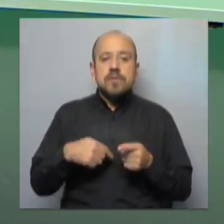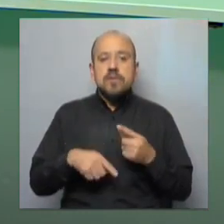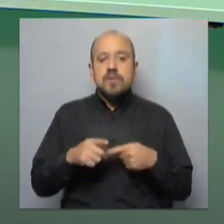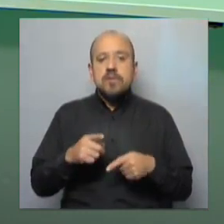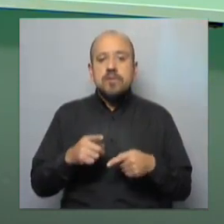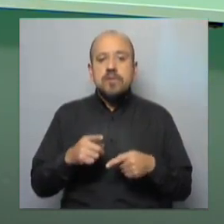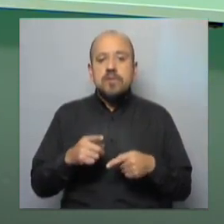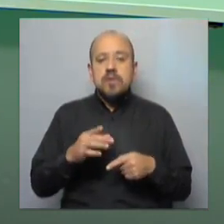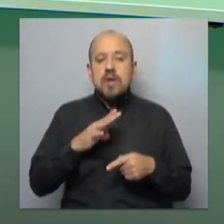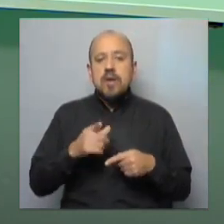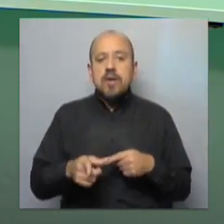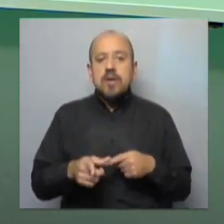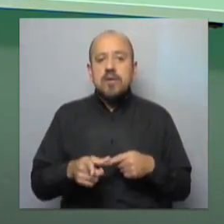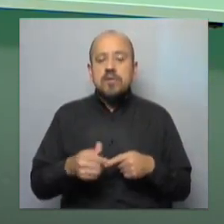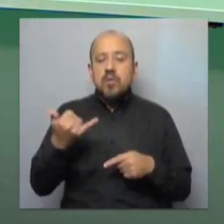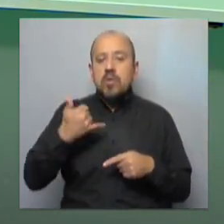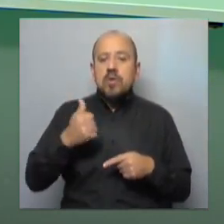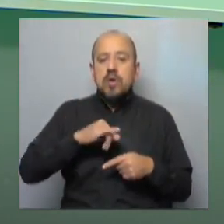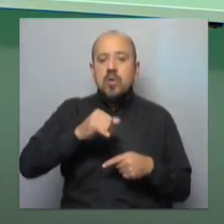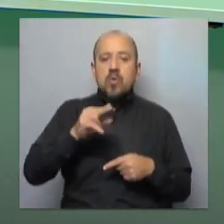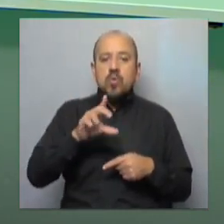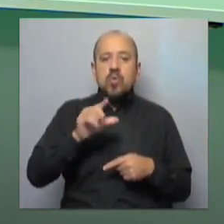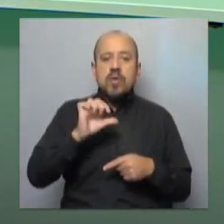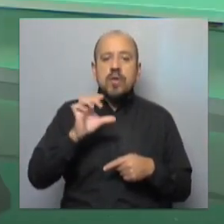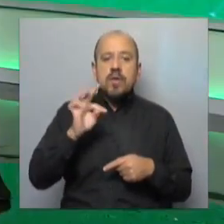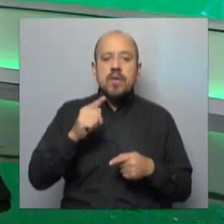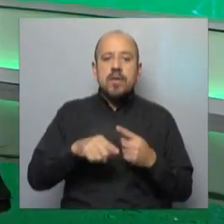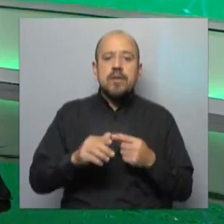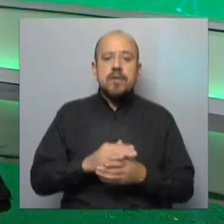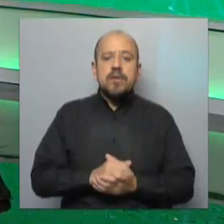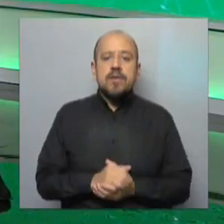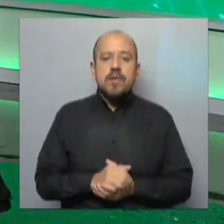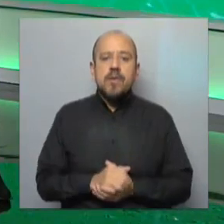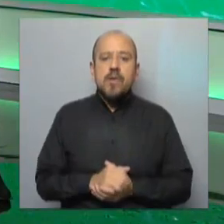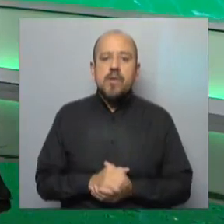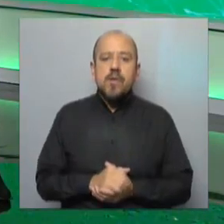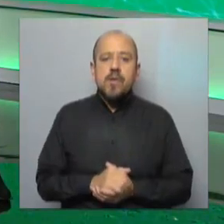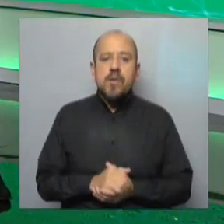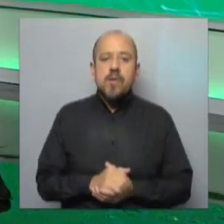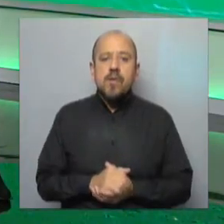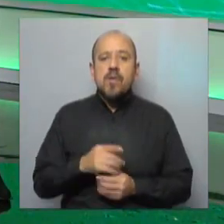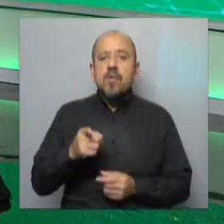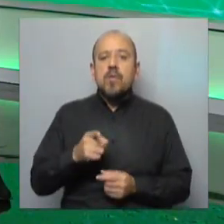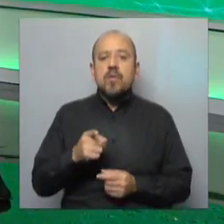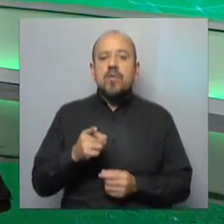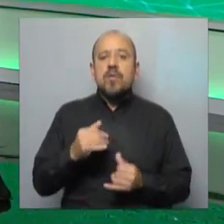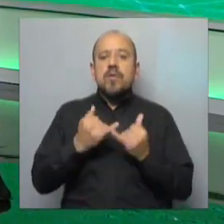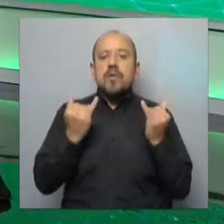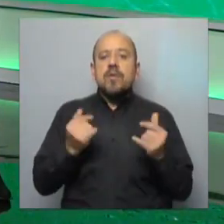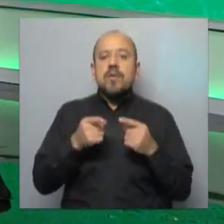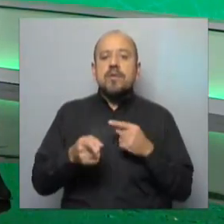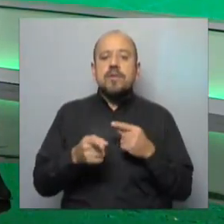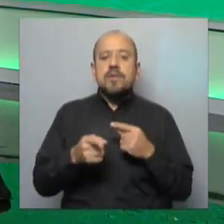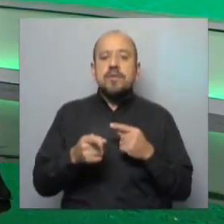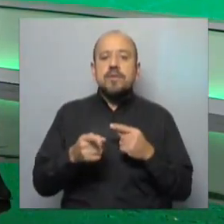mv de noticia central nos cuenta julieta núñez tomas cómo te va a juli justamente eso otro día de en este caso